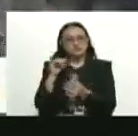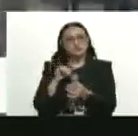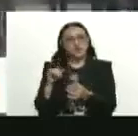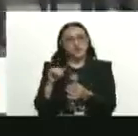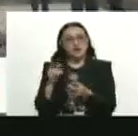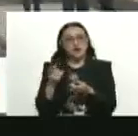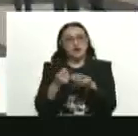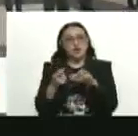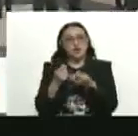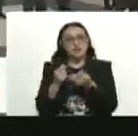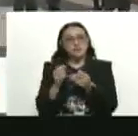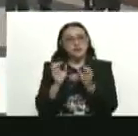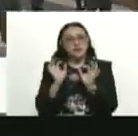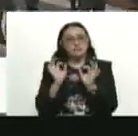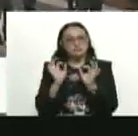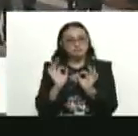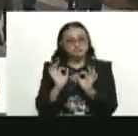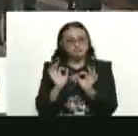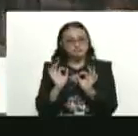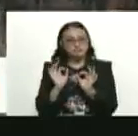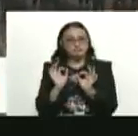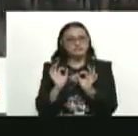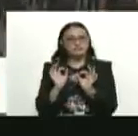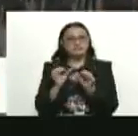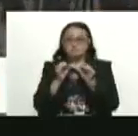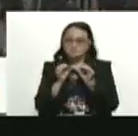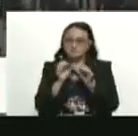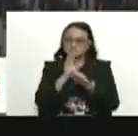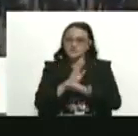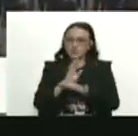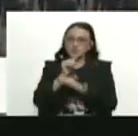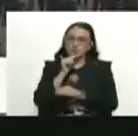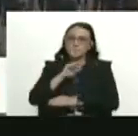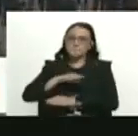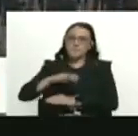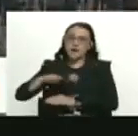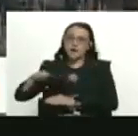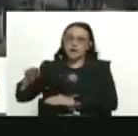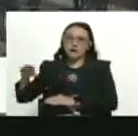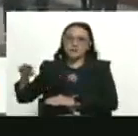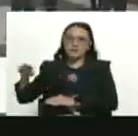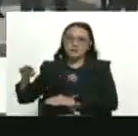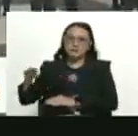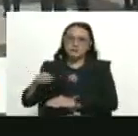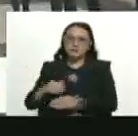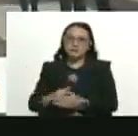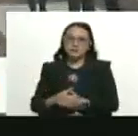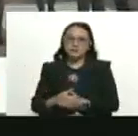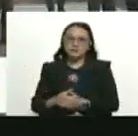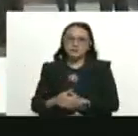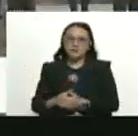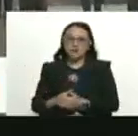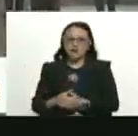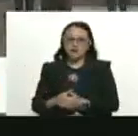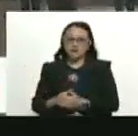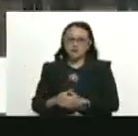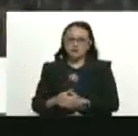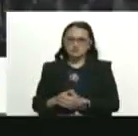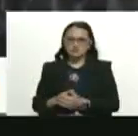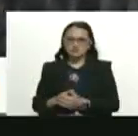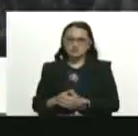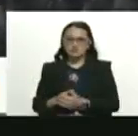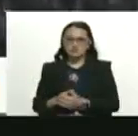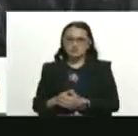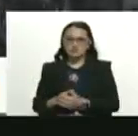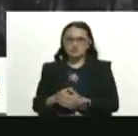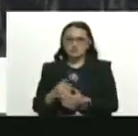exclusiva, manteniendo la integridad de nuestras costas y territorio marítimo insular, cumpliendo con la tarea de salvaguarda naval,